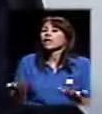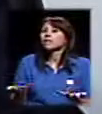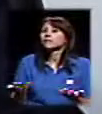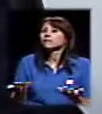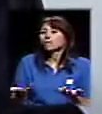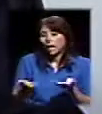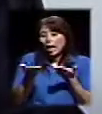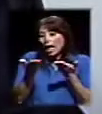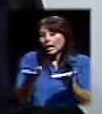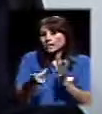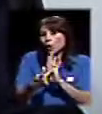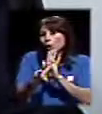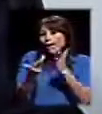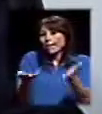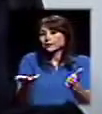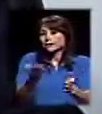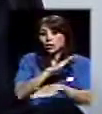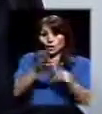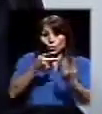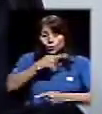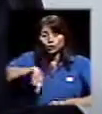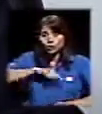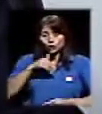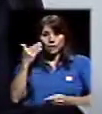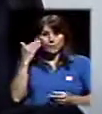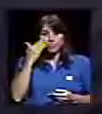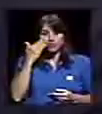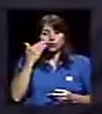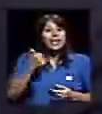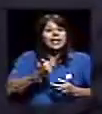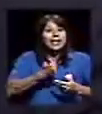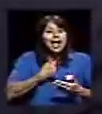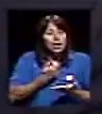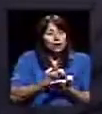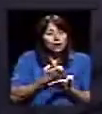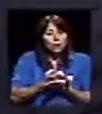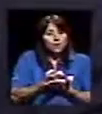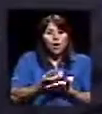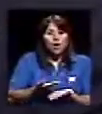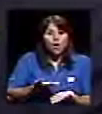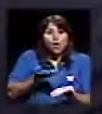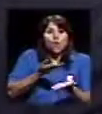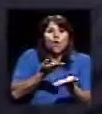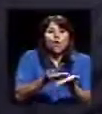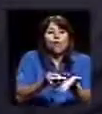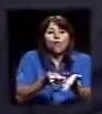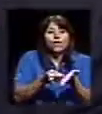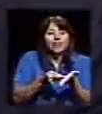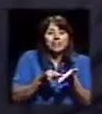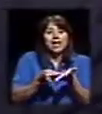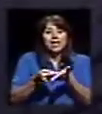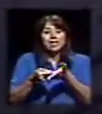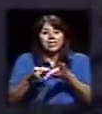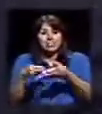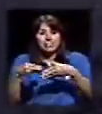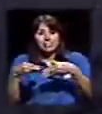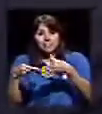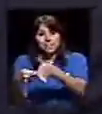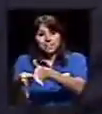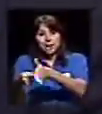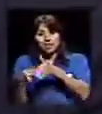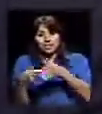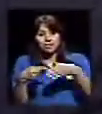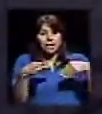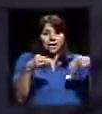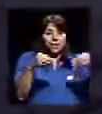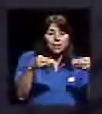caso, todos sabemos que en un mercado donde hay oferta y hay demanda, el establecimiento de un precio arbitrario por un grupo o